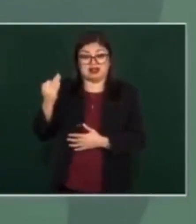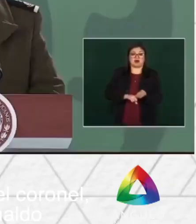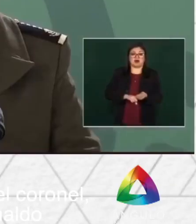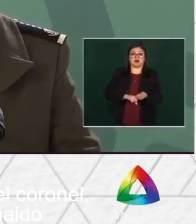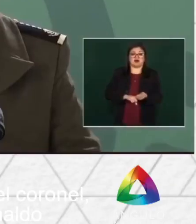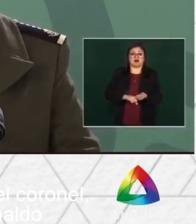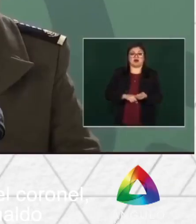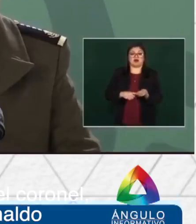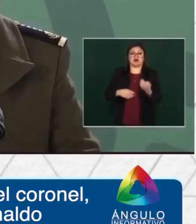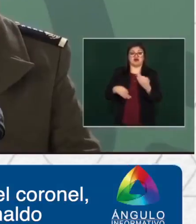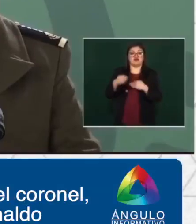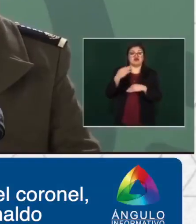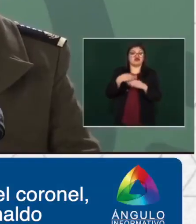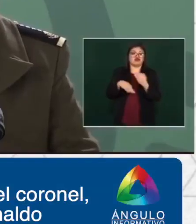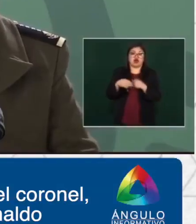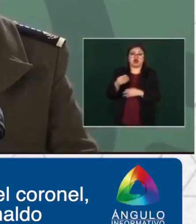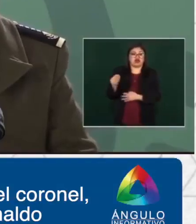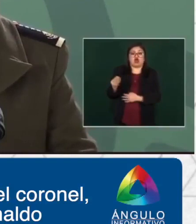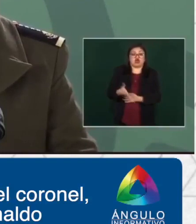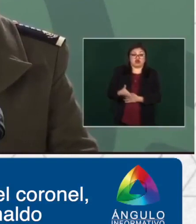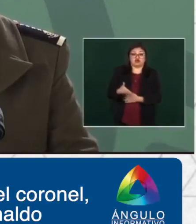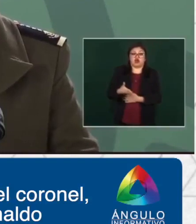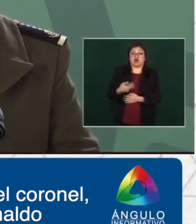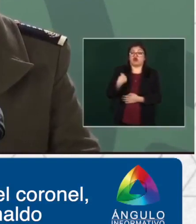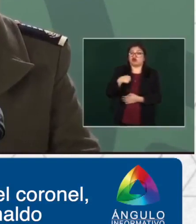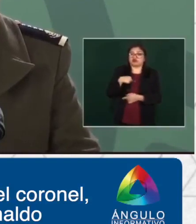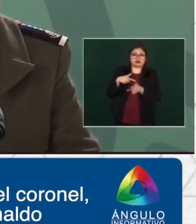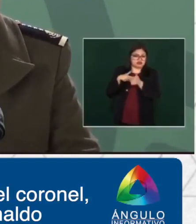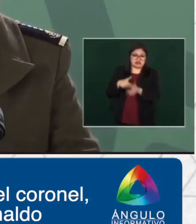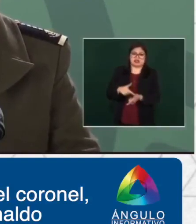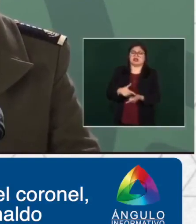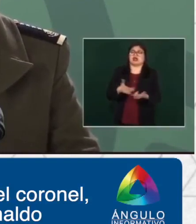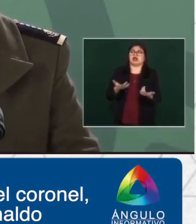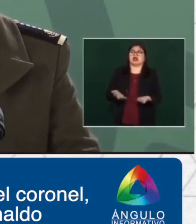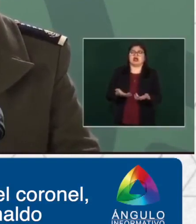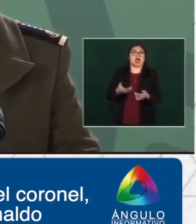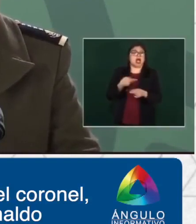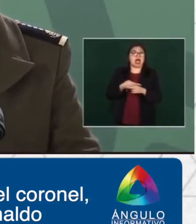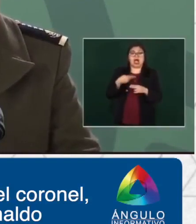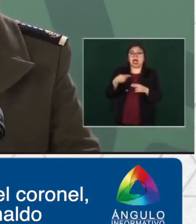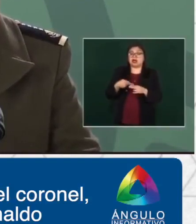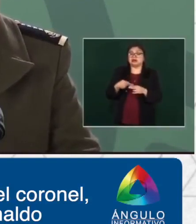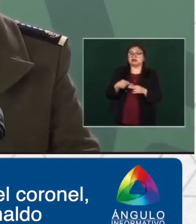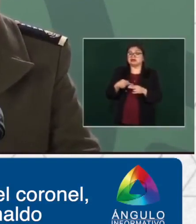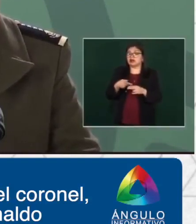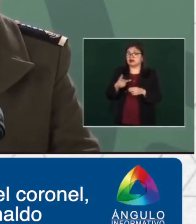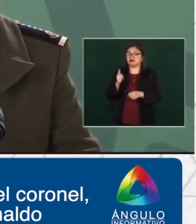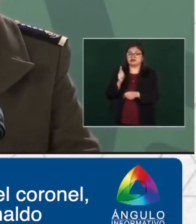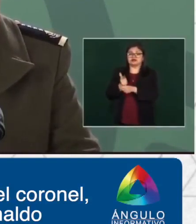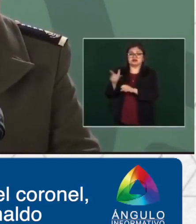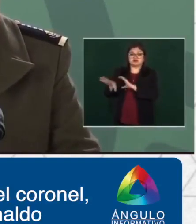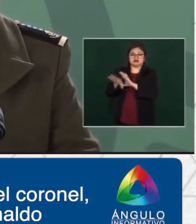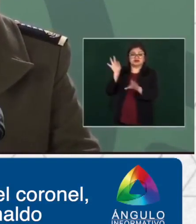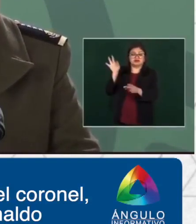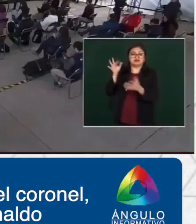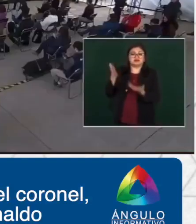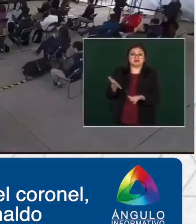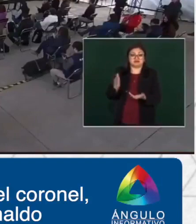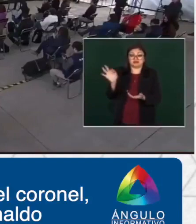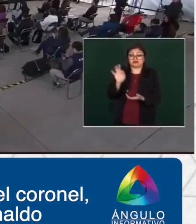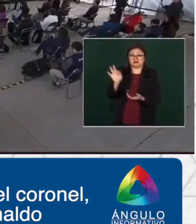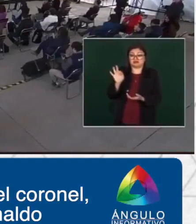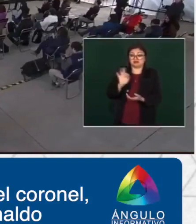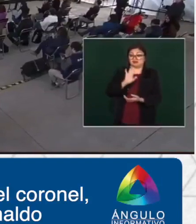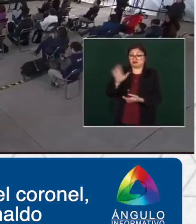tener vida. Sigue la búsqueda del coronel José Isidro Grimaldo, secuestrado por el cártel de Jalisco Nueva Generación, afirmó el titular de la Sedena,